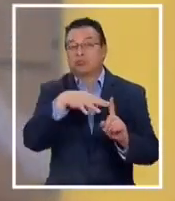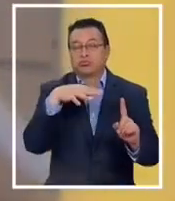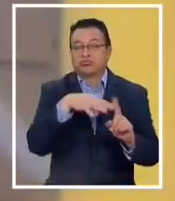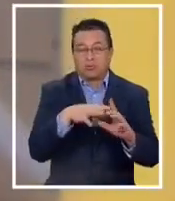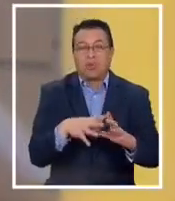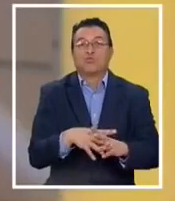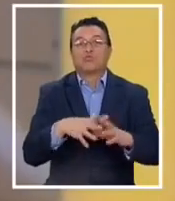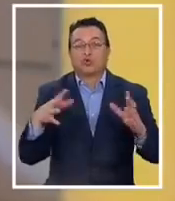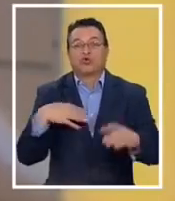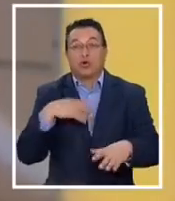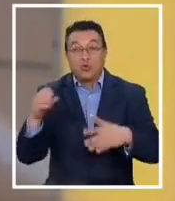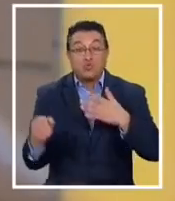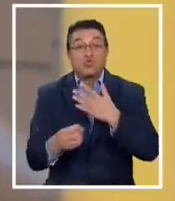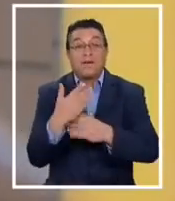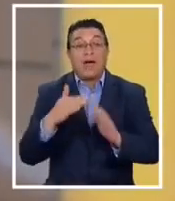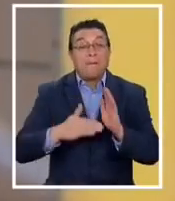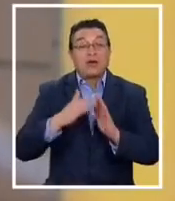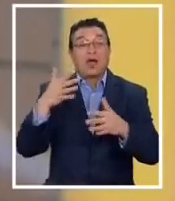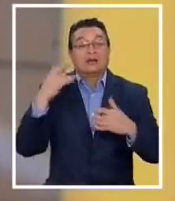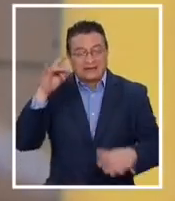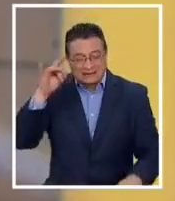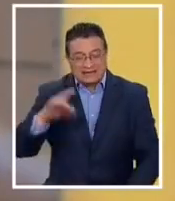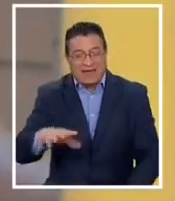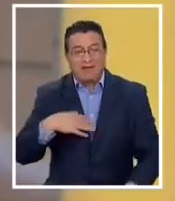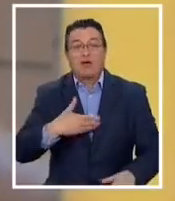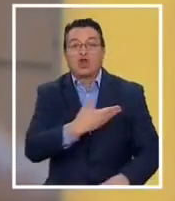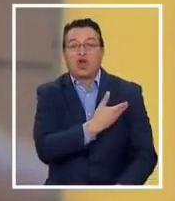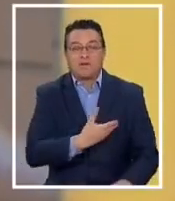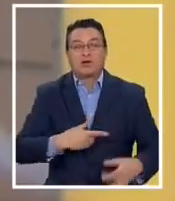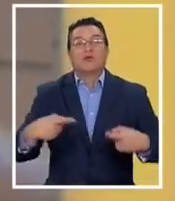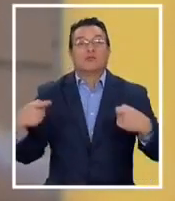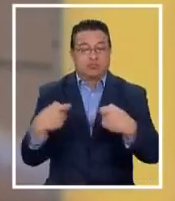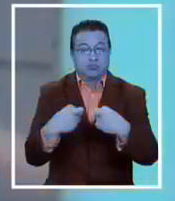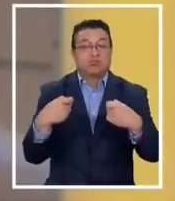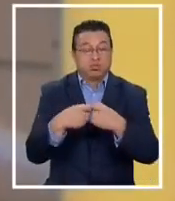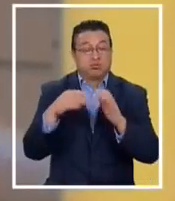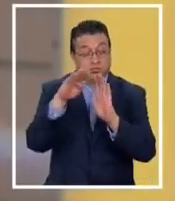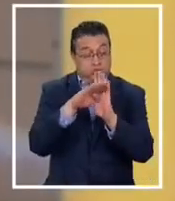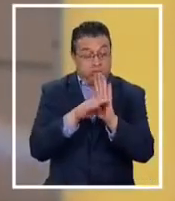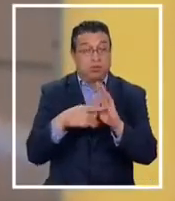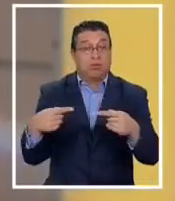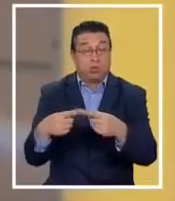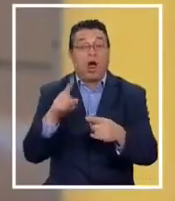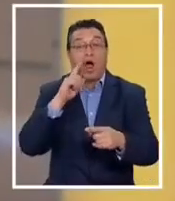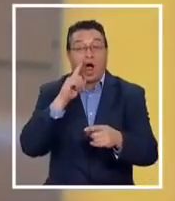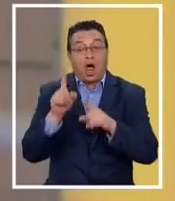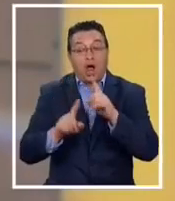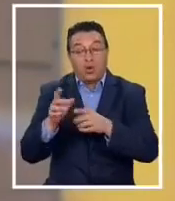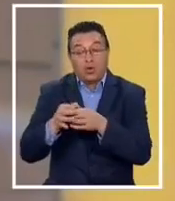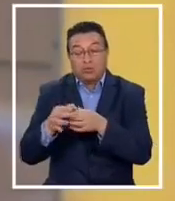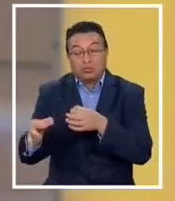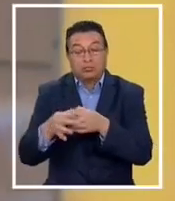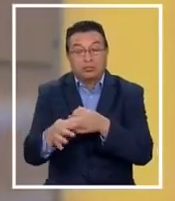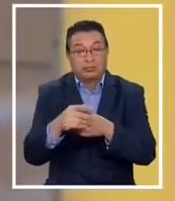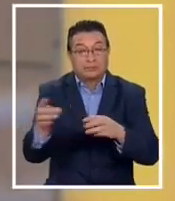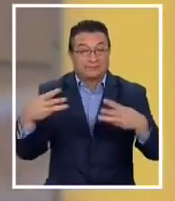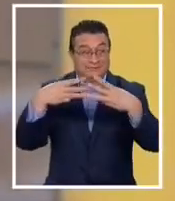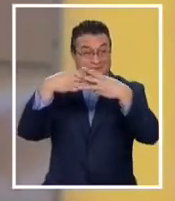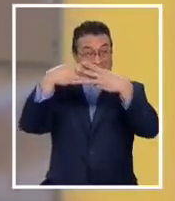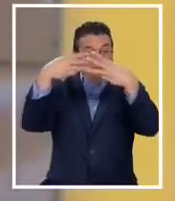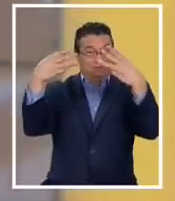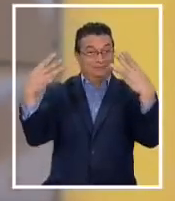entramos a la nueva mayoría sabiendo que íbamos a tener un gobierno en disputa y un programa en disputa porque habían sectores de la concertación